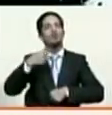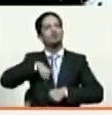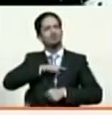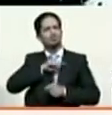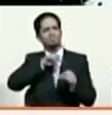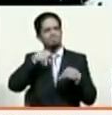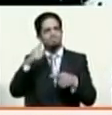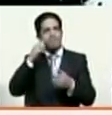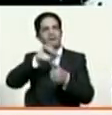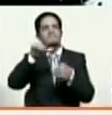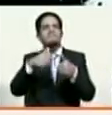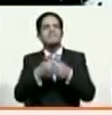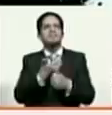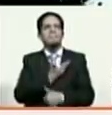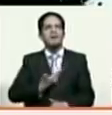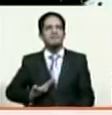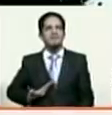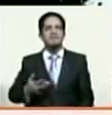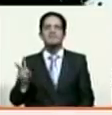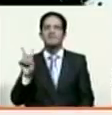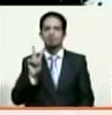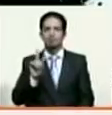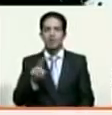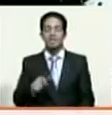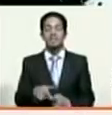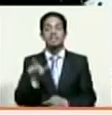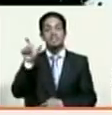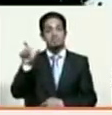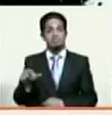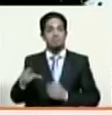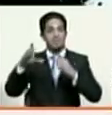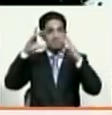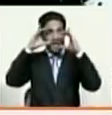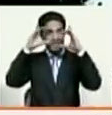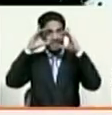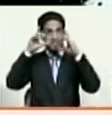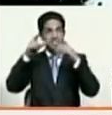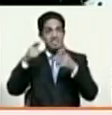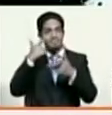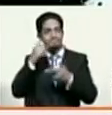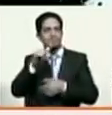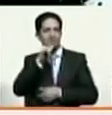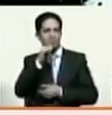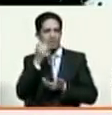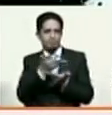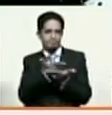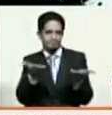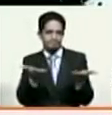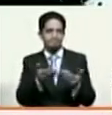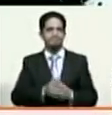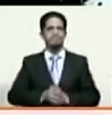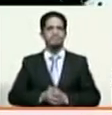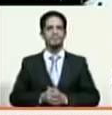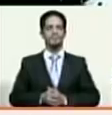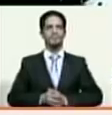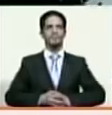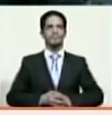en la Vicepresidencia Ejecutiva de la República, donde la vicepresidenta Delcy Eloína Rodríguez tiene importante información para el pueblo